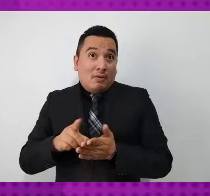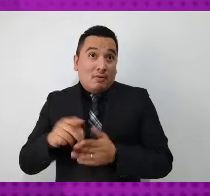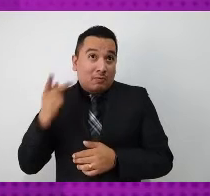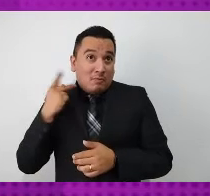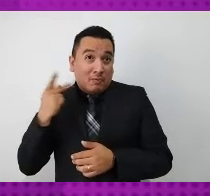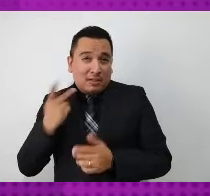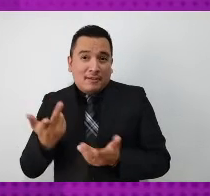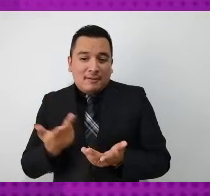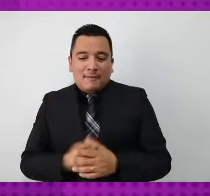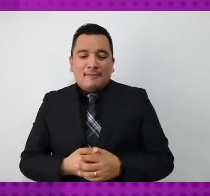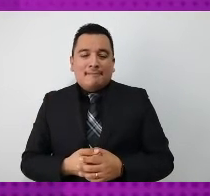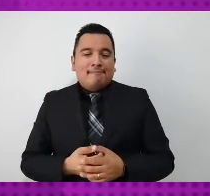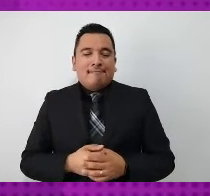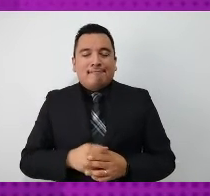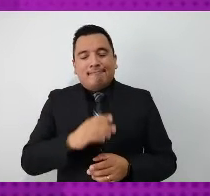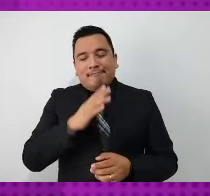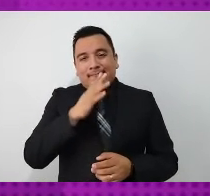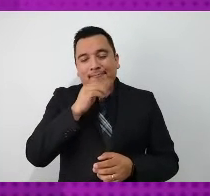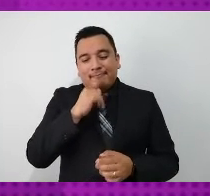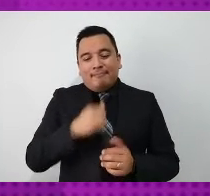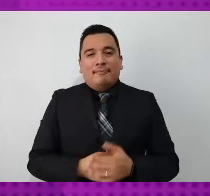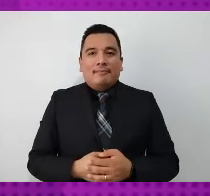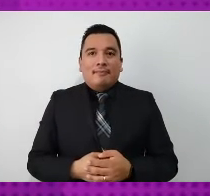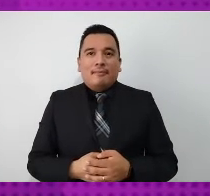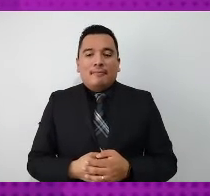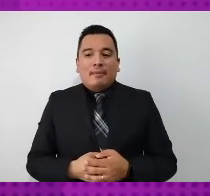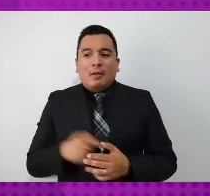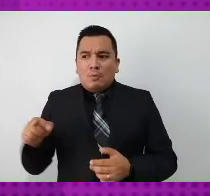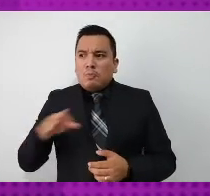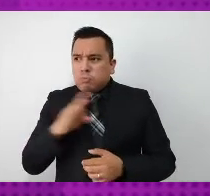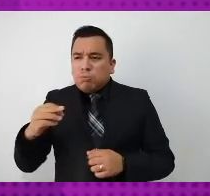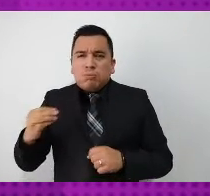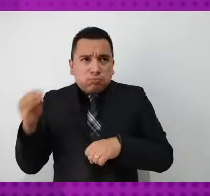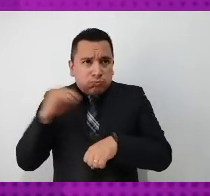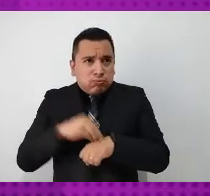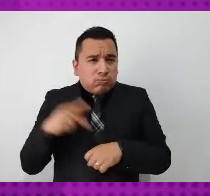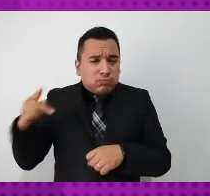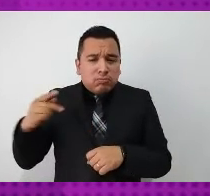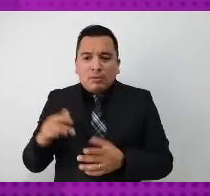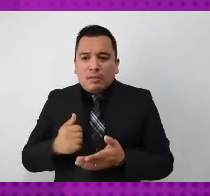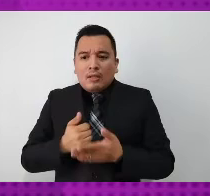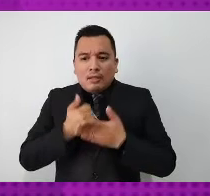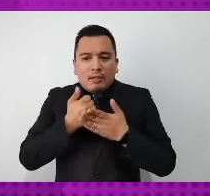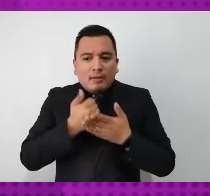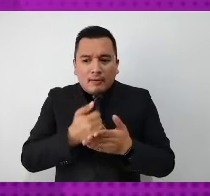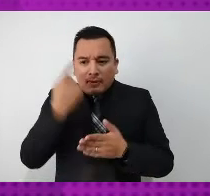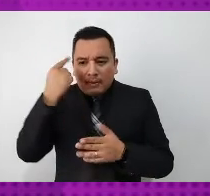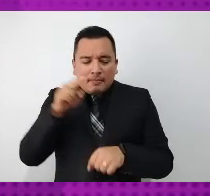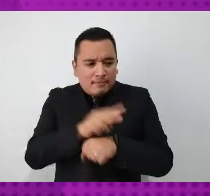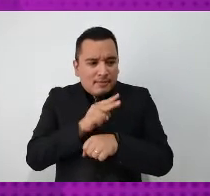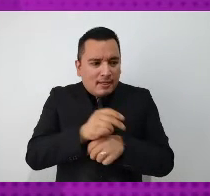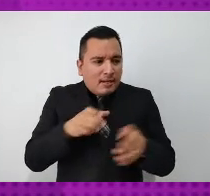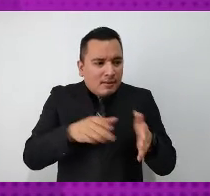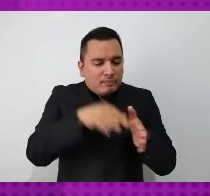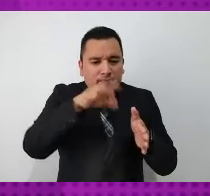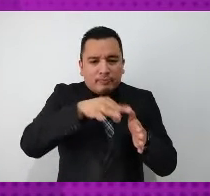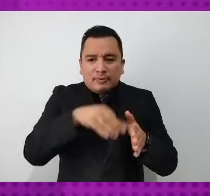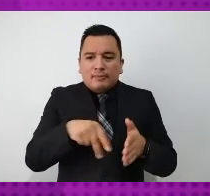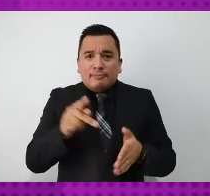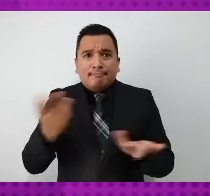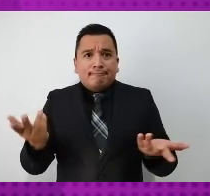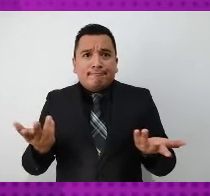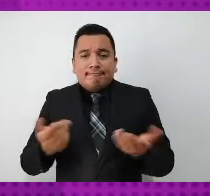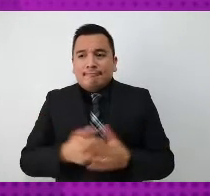parte de esa ciudadanía que puede contribuir en un proceso electoral sí y en una jornada electoral